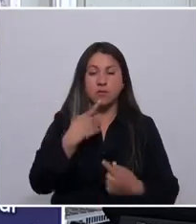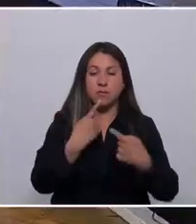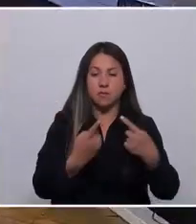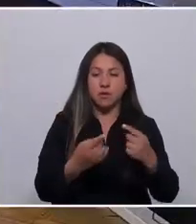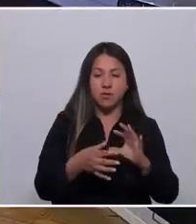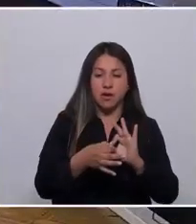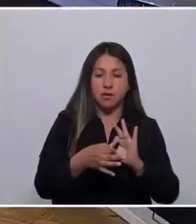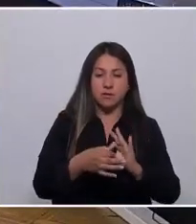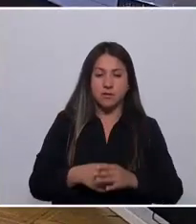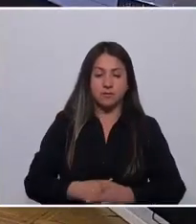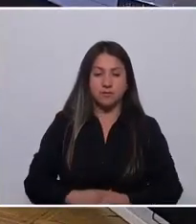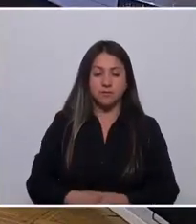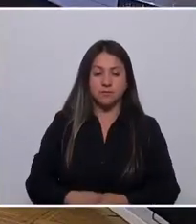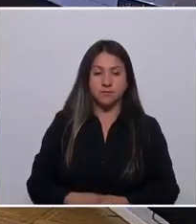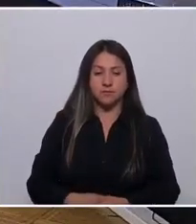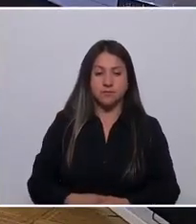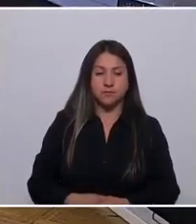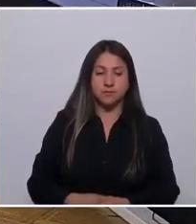Gracias.